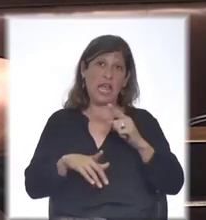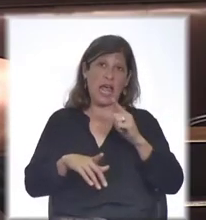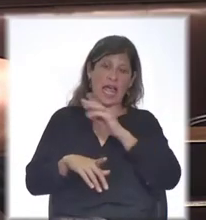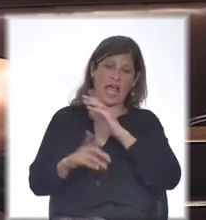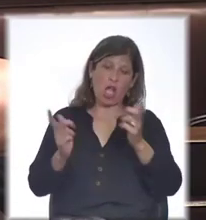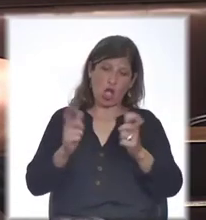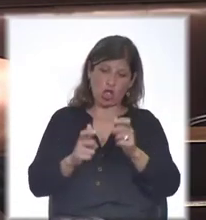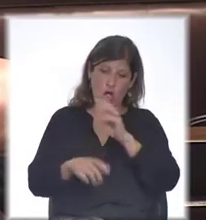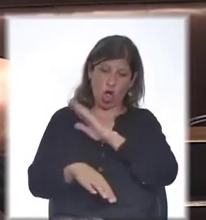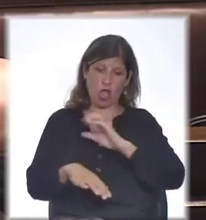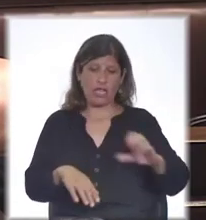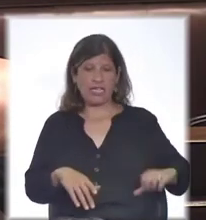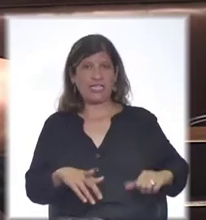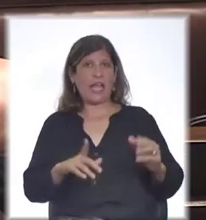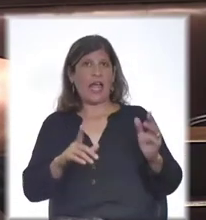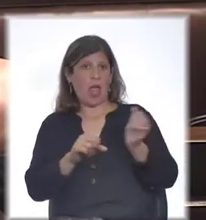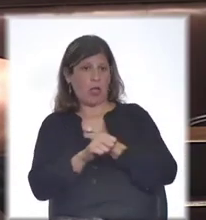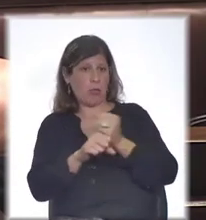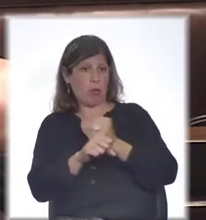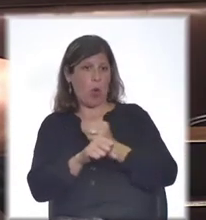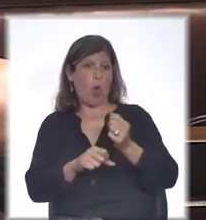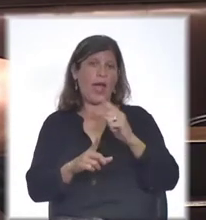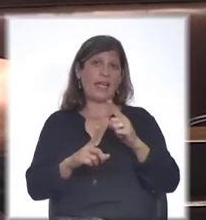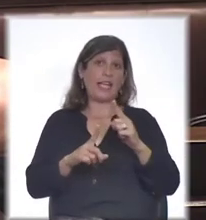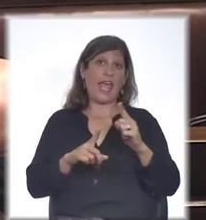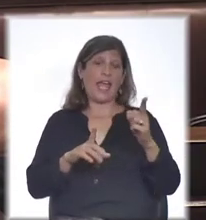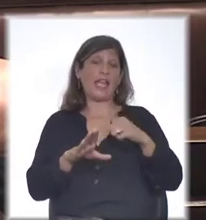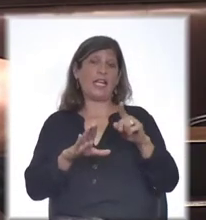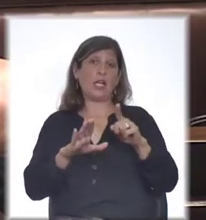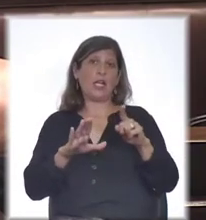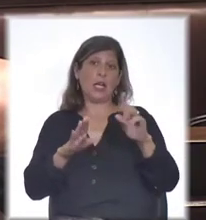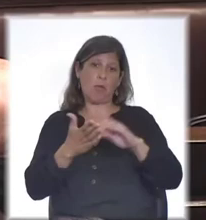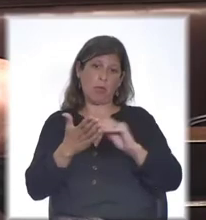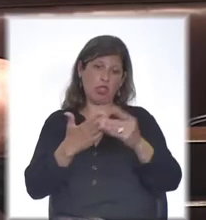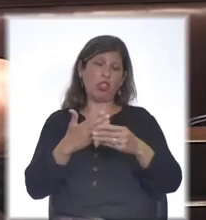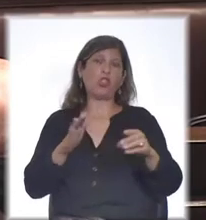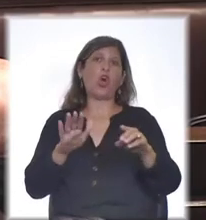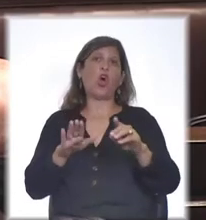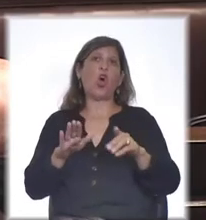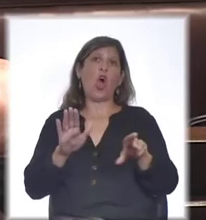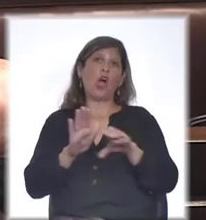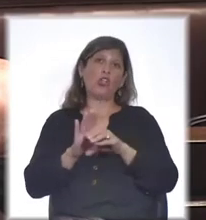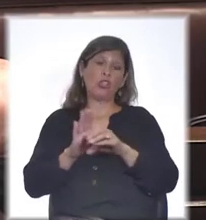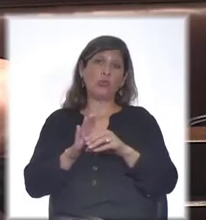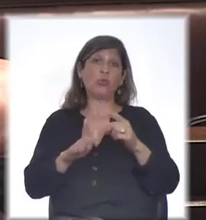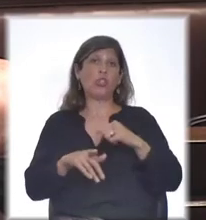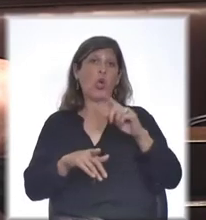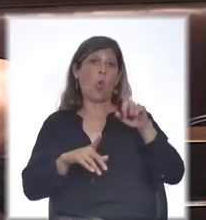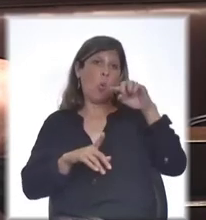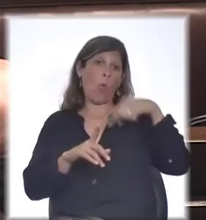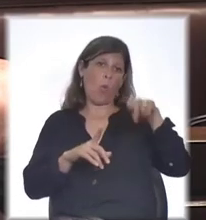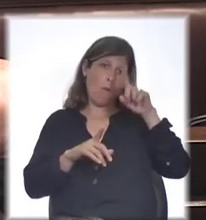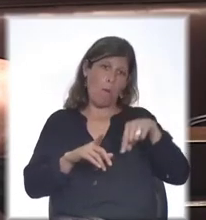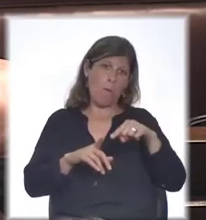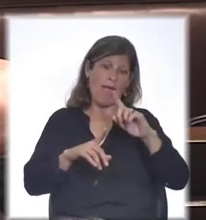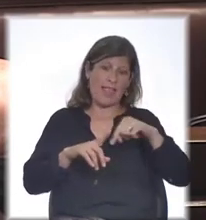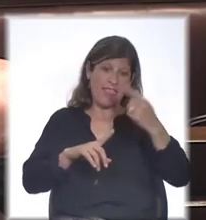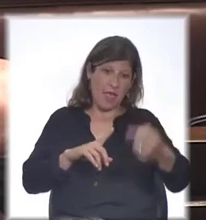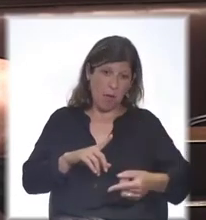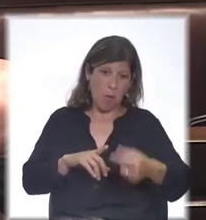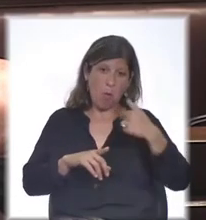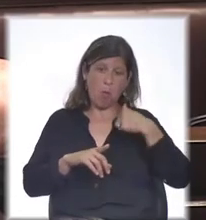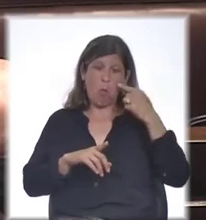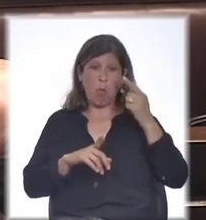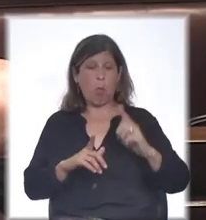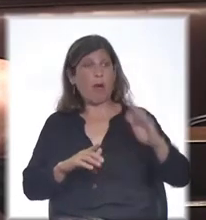aprobar el anteproyecto constitucional, y el 27 de octubre, un mes después, se convoca el Consejo de la Nación en funciones